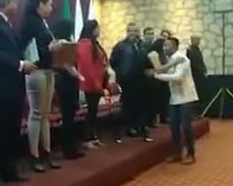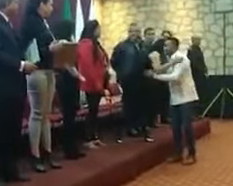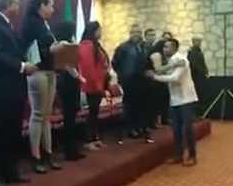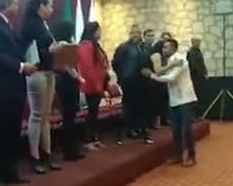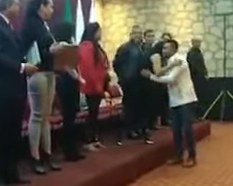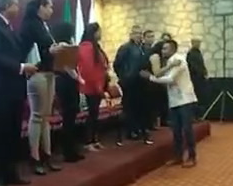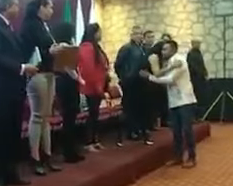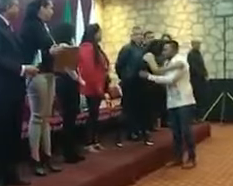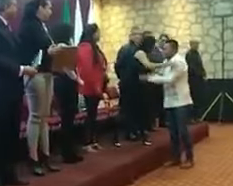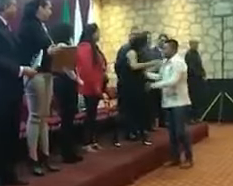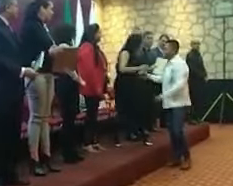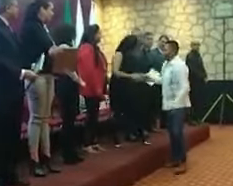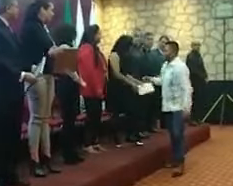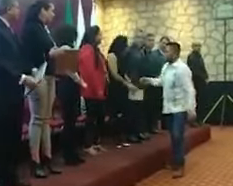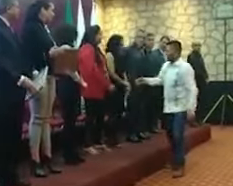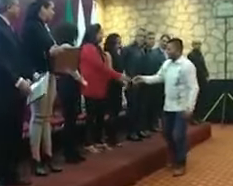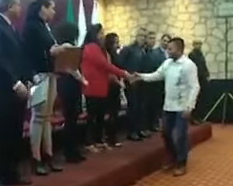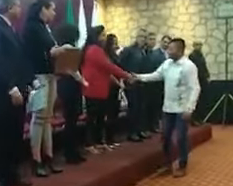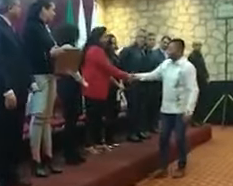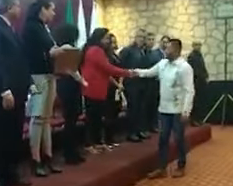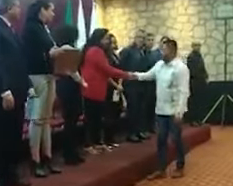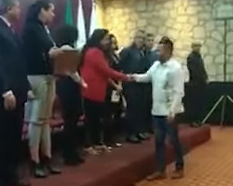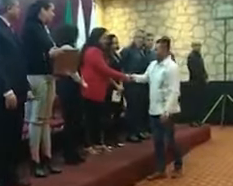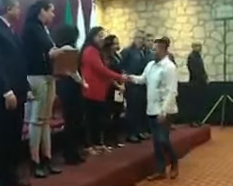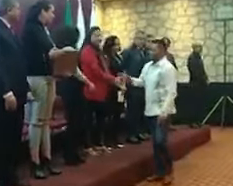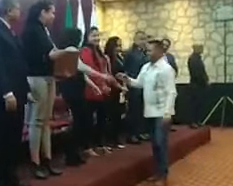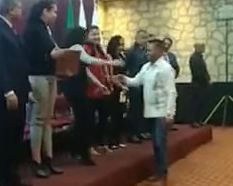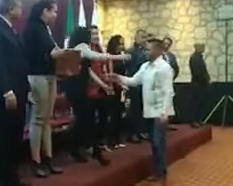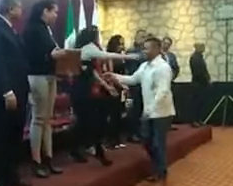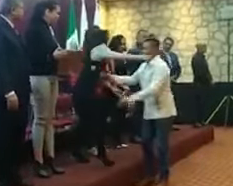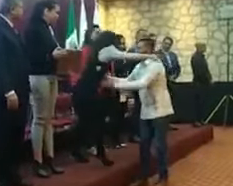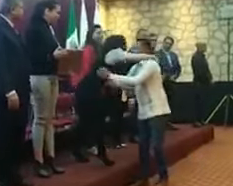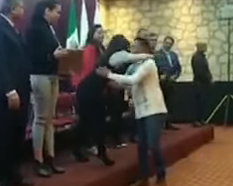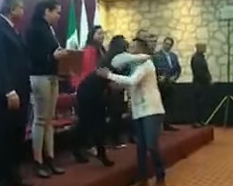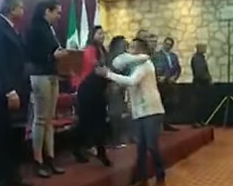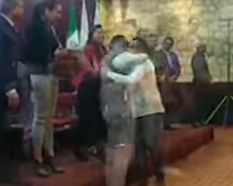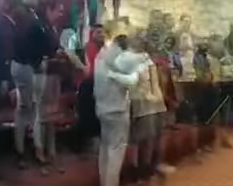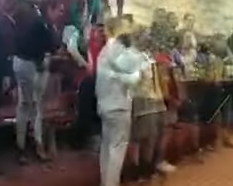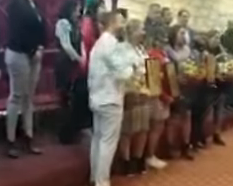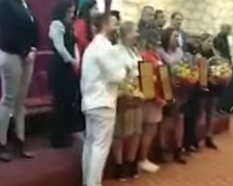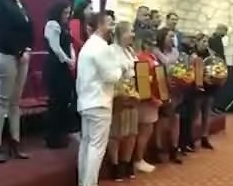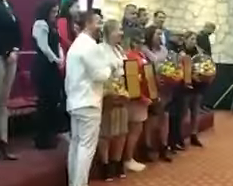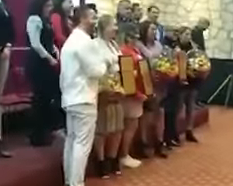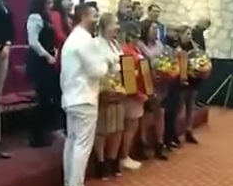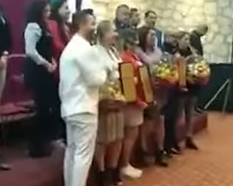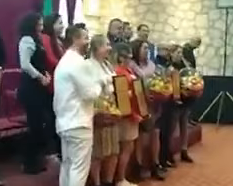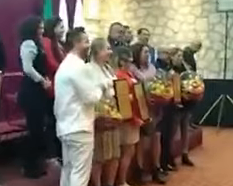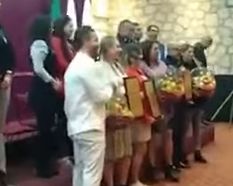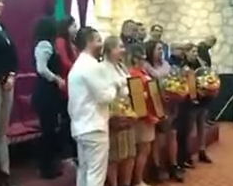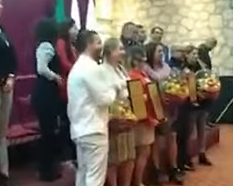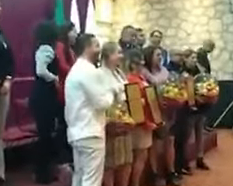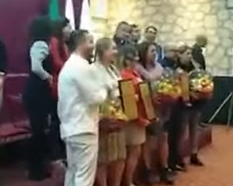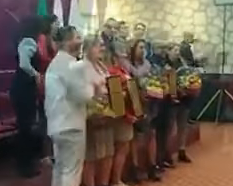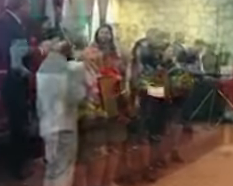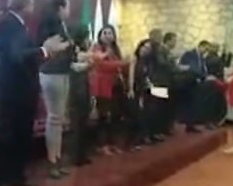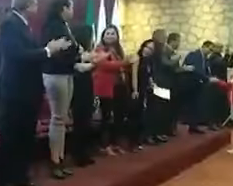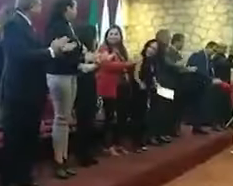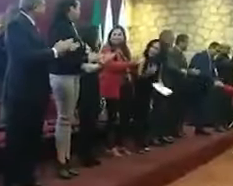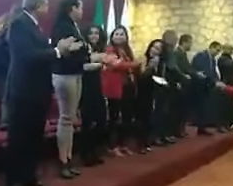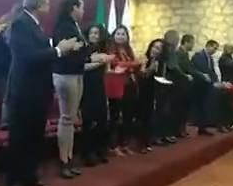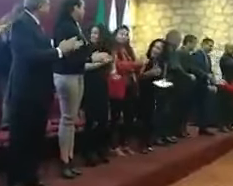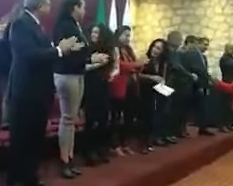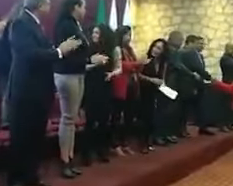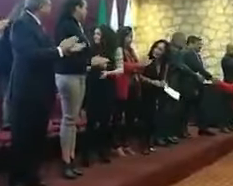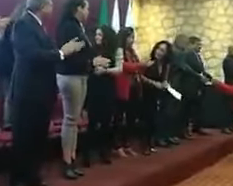protegerlos y atender las carencias que se registren. Higuera Pérez aplaudió la labor de los activistas a quienes los convocó a seguir alzando la voz